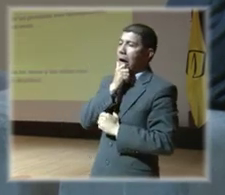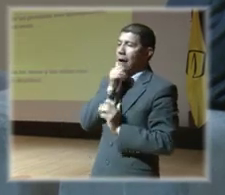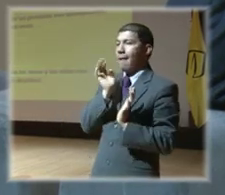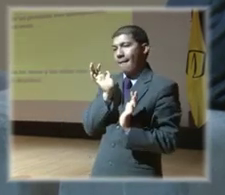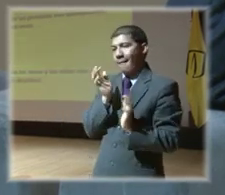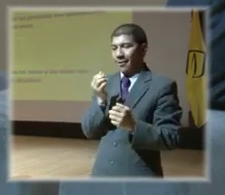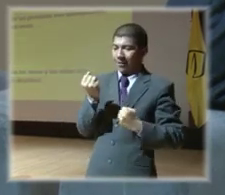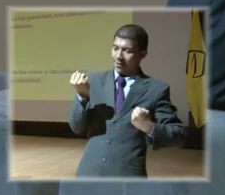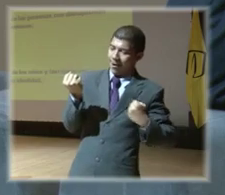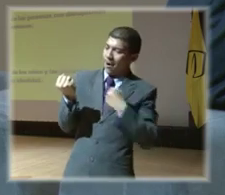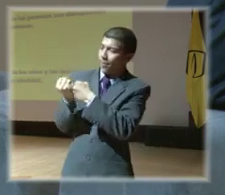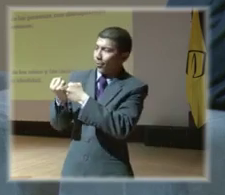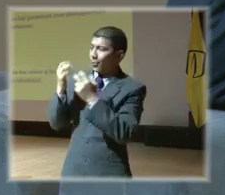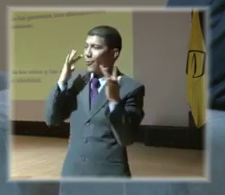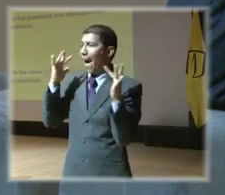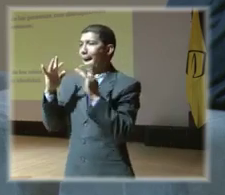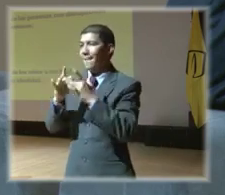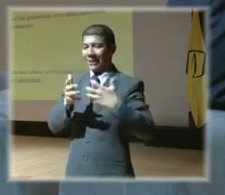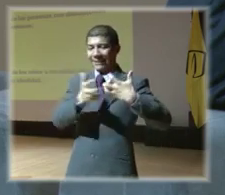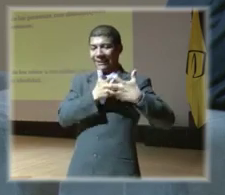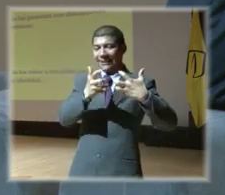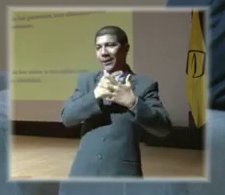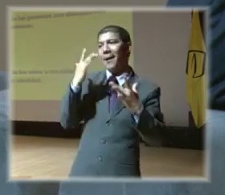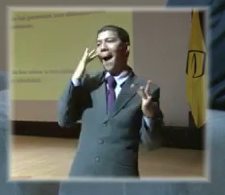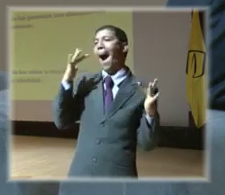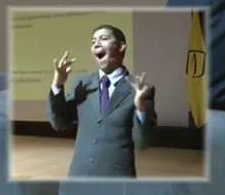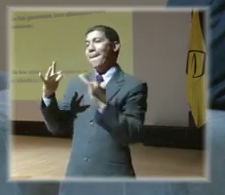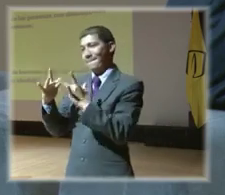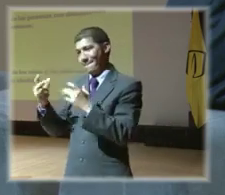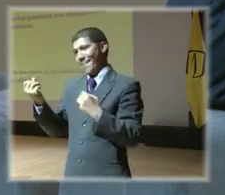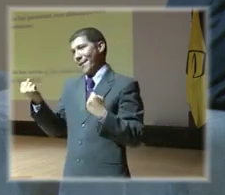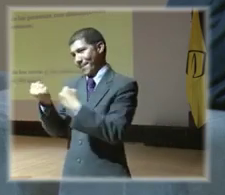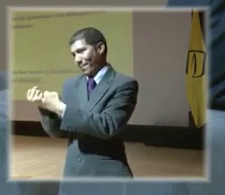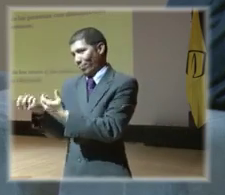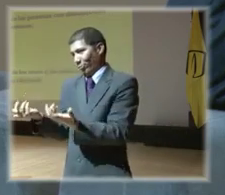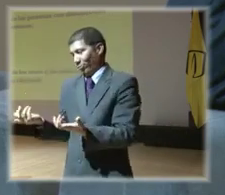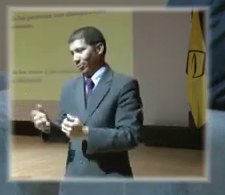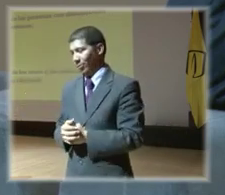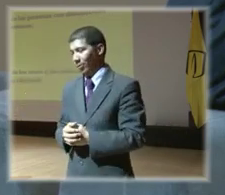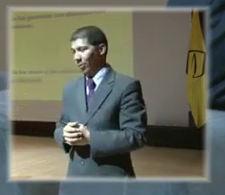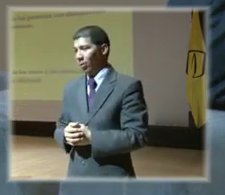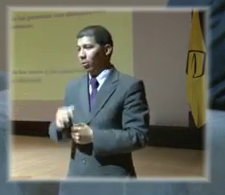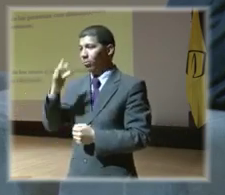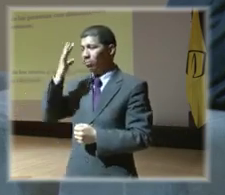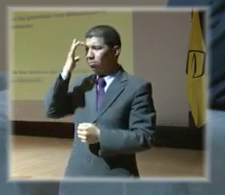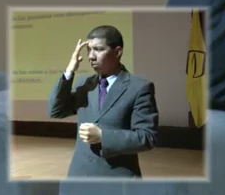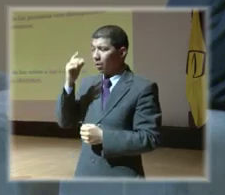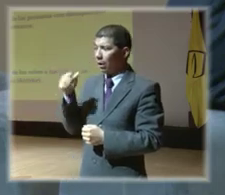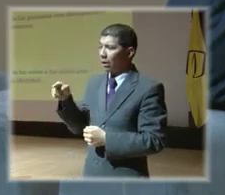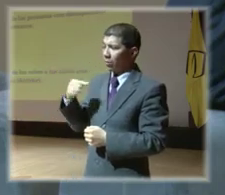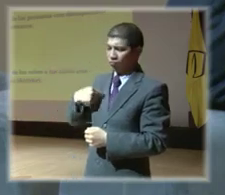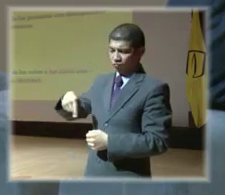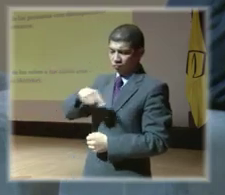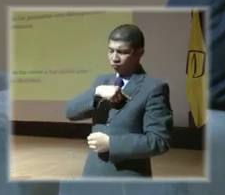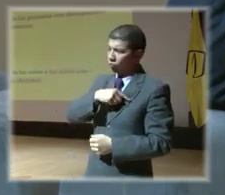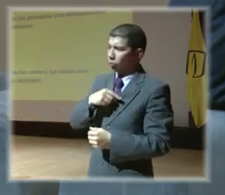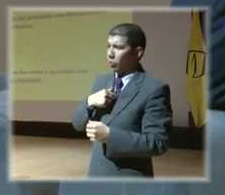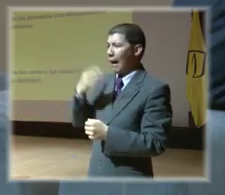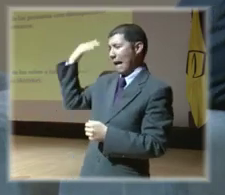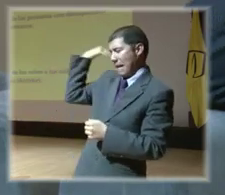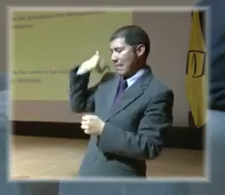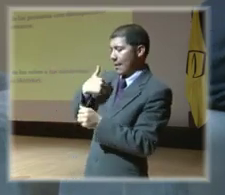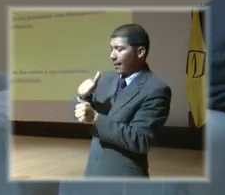toma de decisiones, que seguramente va a responder mucho más y mucho mejor que lo que puede responder, como ya vimos, la interdicción, que en realidad